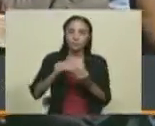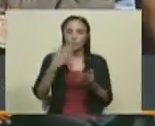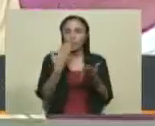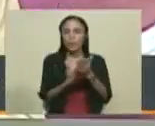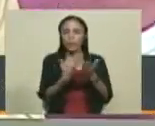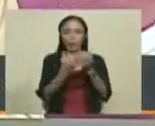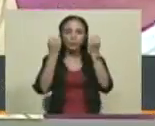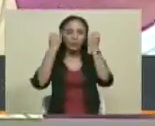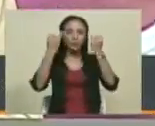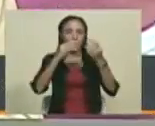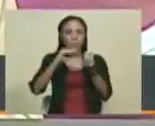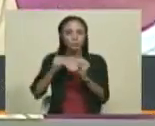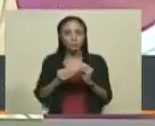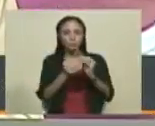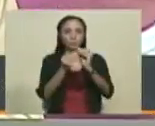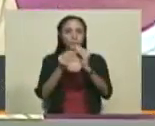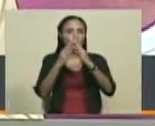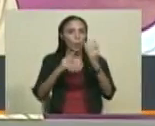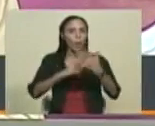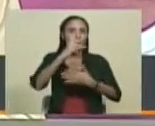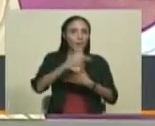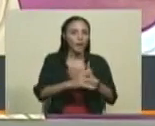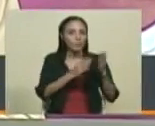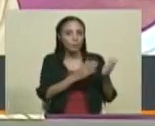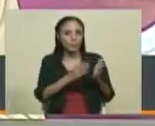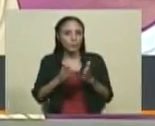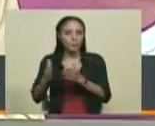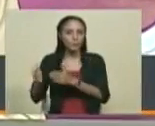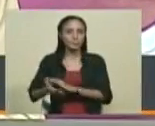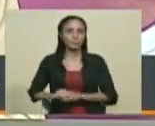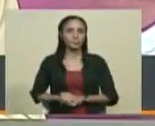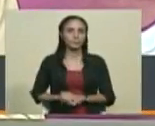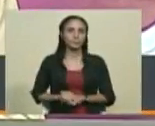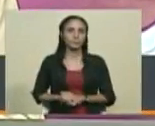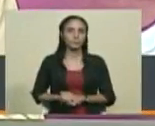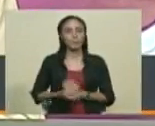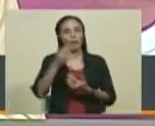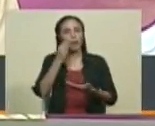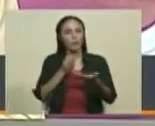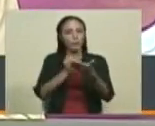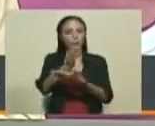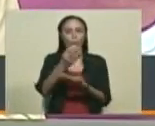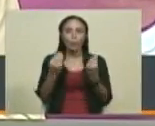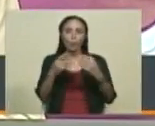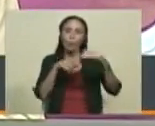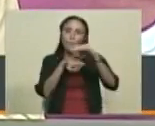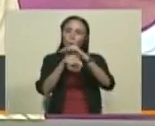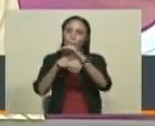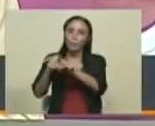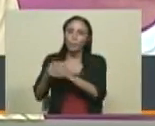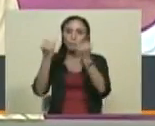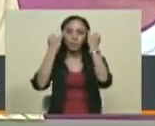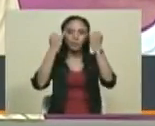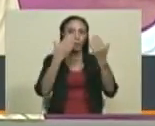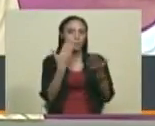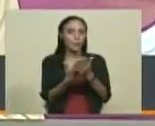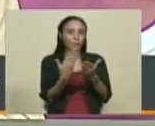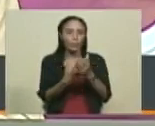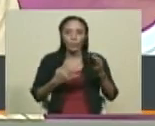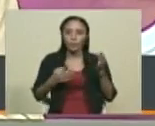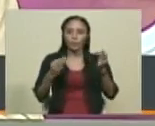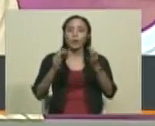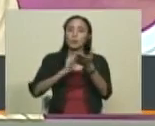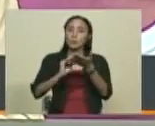propuestas. Para afinar el plan. Para saber a dónde ir, cómo ir. Y para ir resolviendo